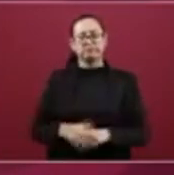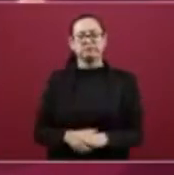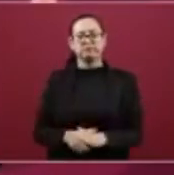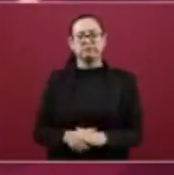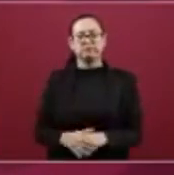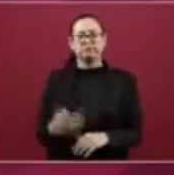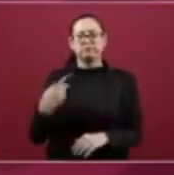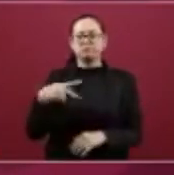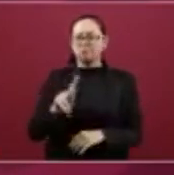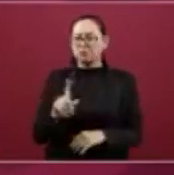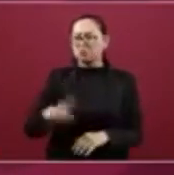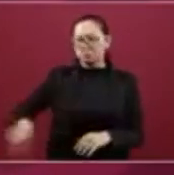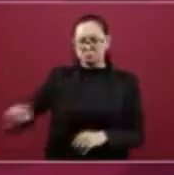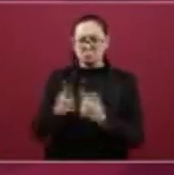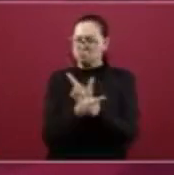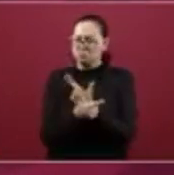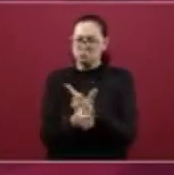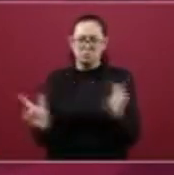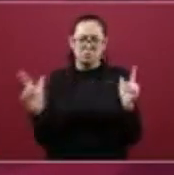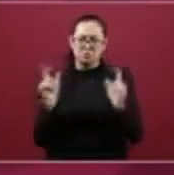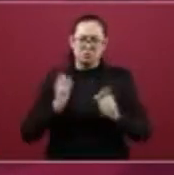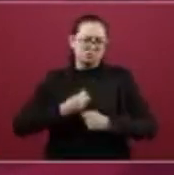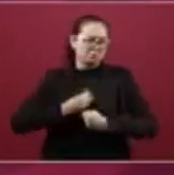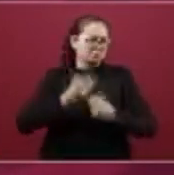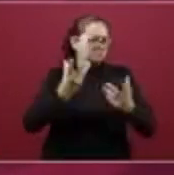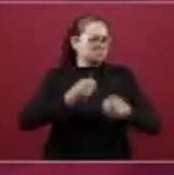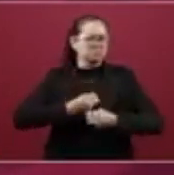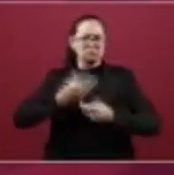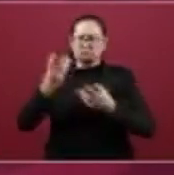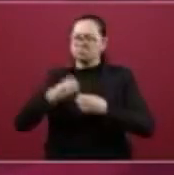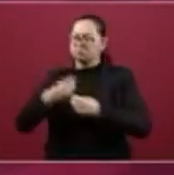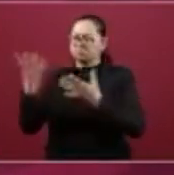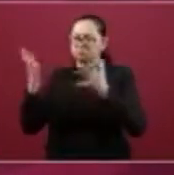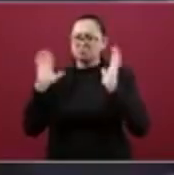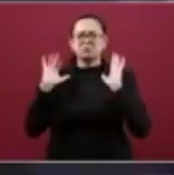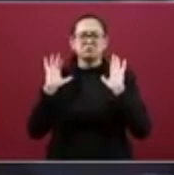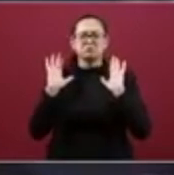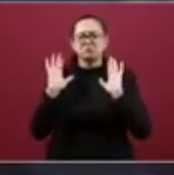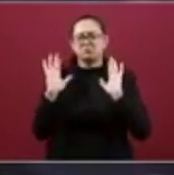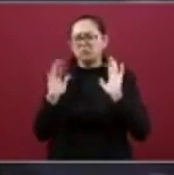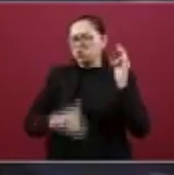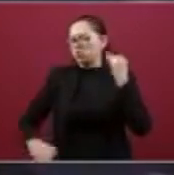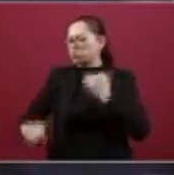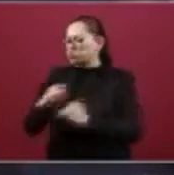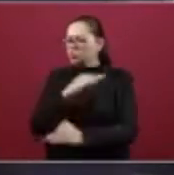que haya libertades también en medios para que todas las